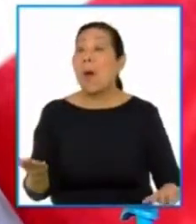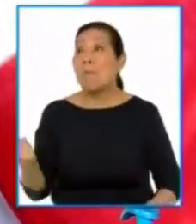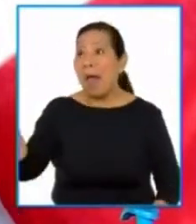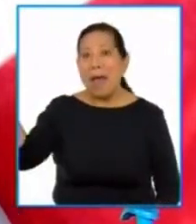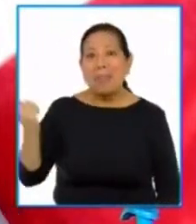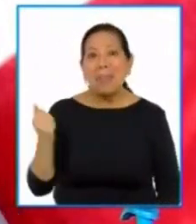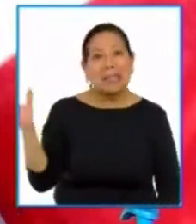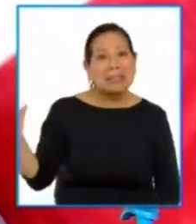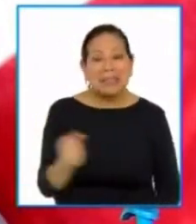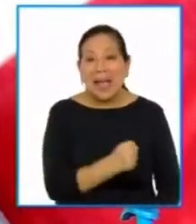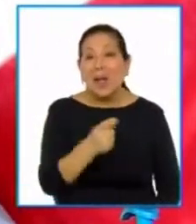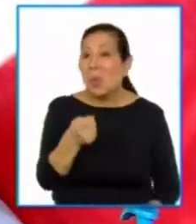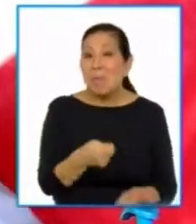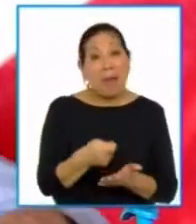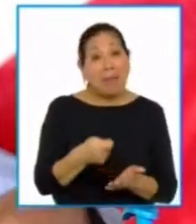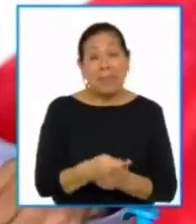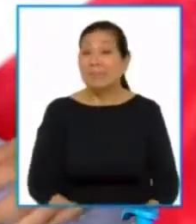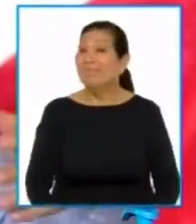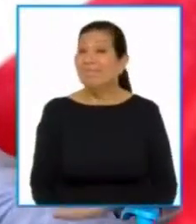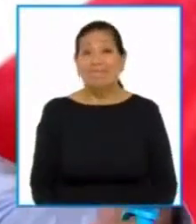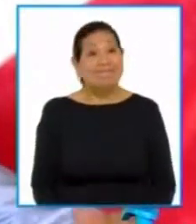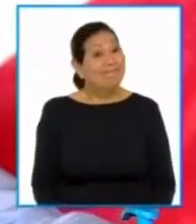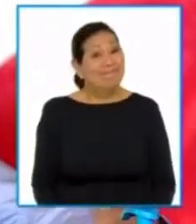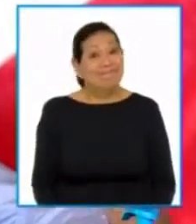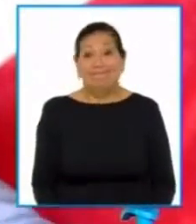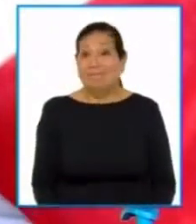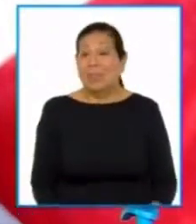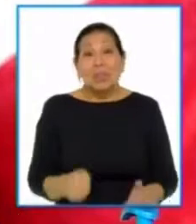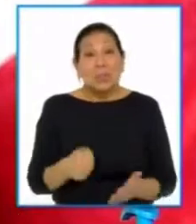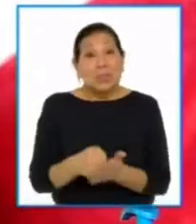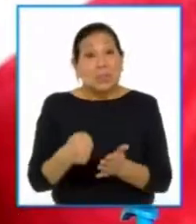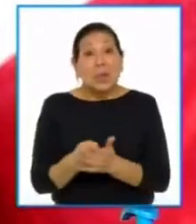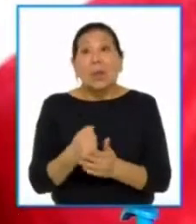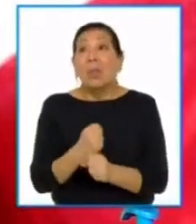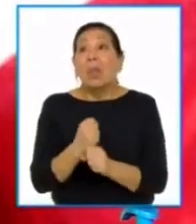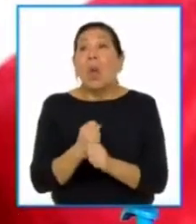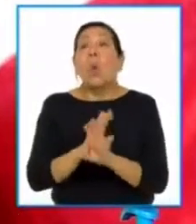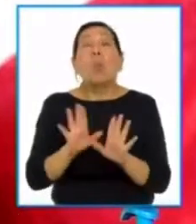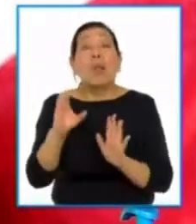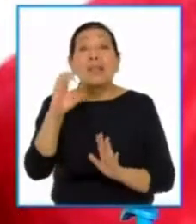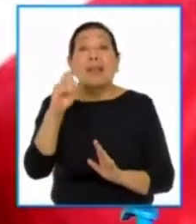Saca tu dinero para que ya no tengas una especie de seguro de desempleo.